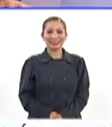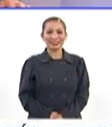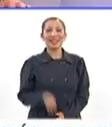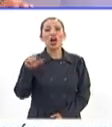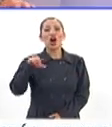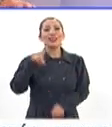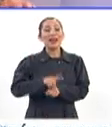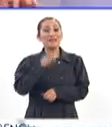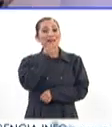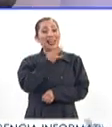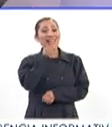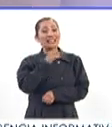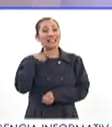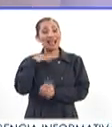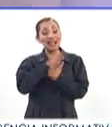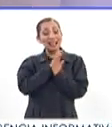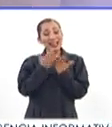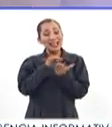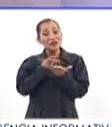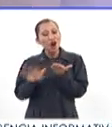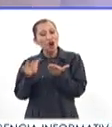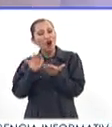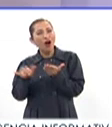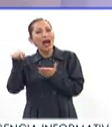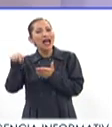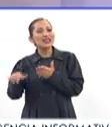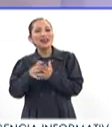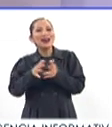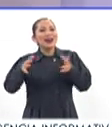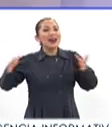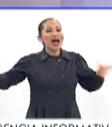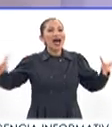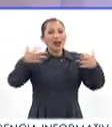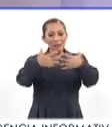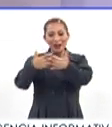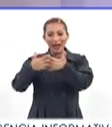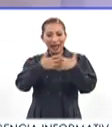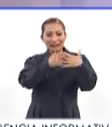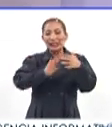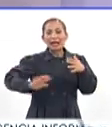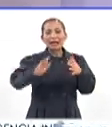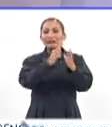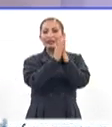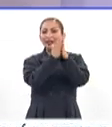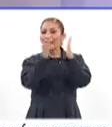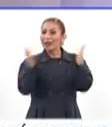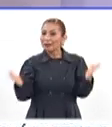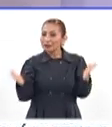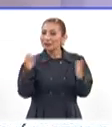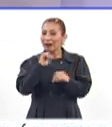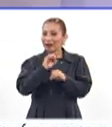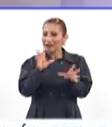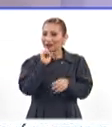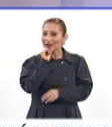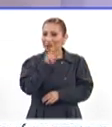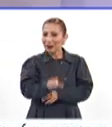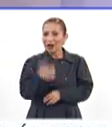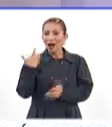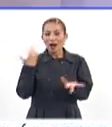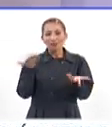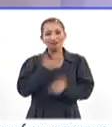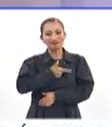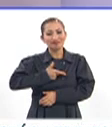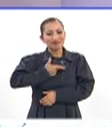Y hoy es día de fiesta en la literatura, en la letra, en esta gran industria que tiene que ver con los libros y, por supuesto, con